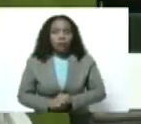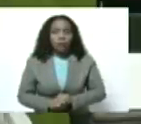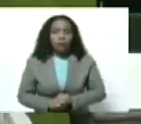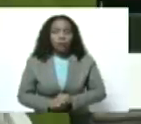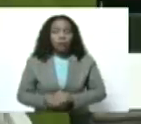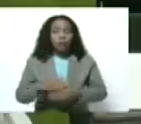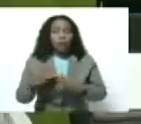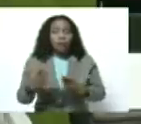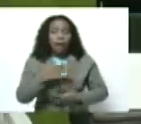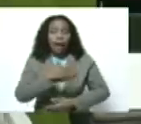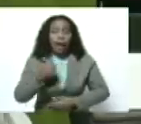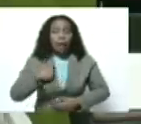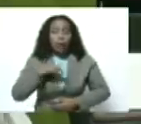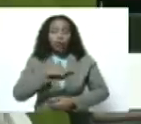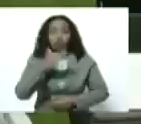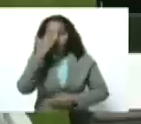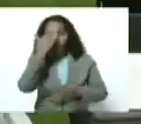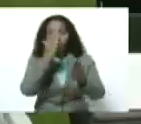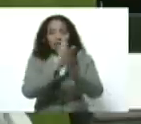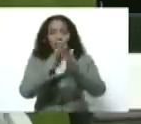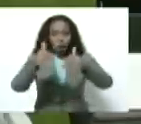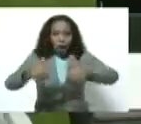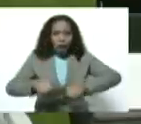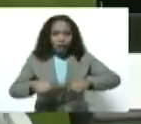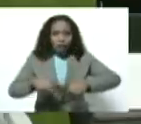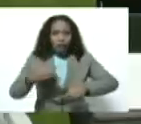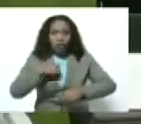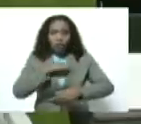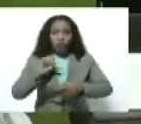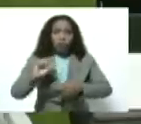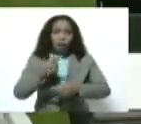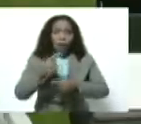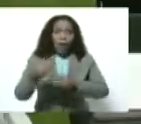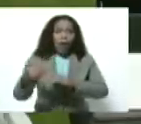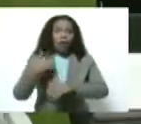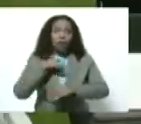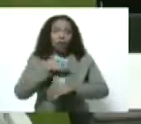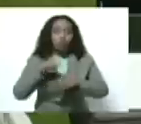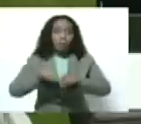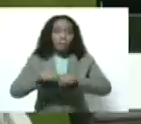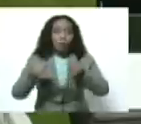Y queremos enfrentar los esfuerzos por dividirnos.